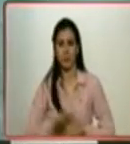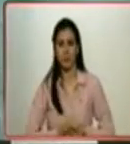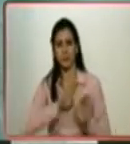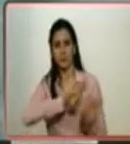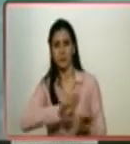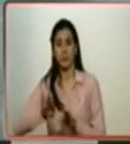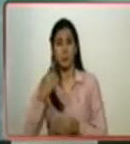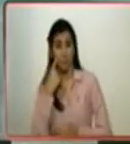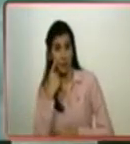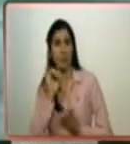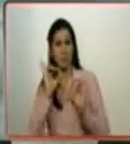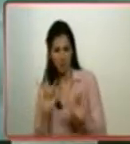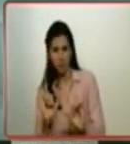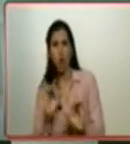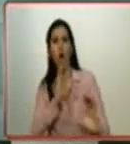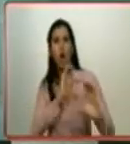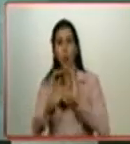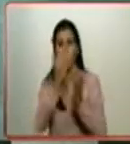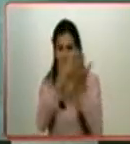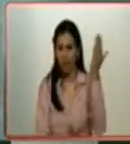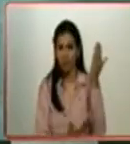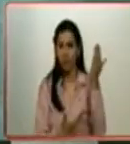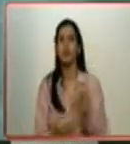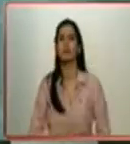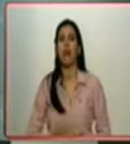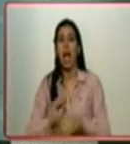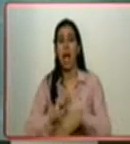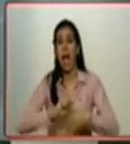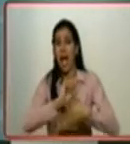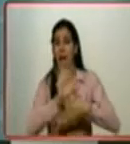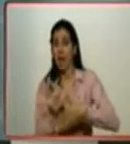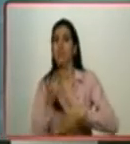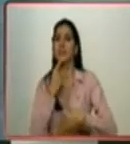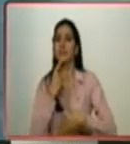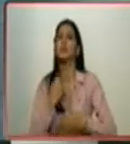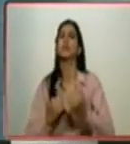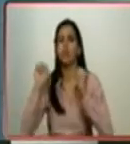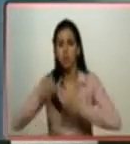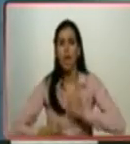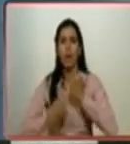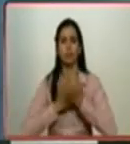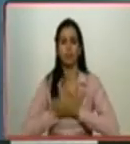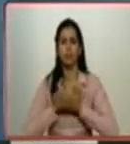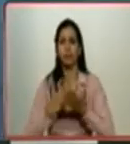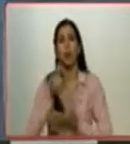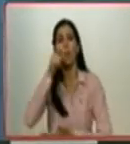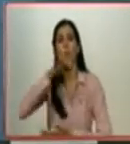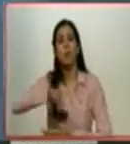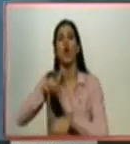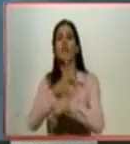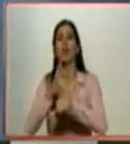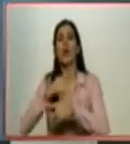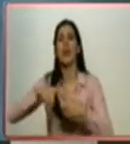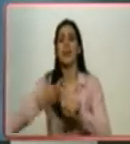griegos. Ante este hecho, a través de un comunicado, la Alianza Bolivariana para los Pueblos de Nuestra América expresó su apoyo y solidaridad al pueblo y gobierno de